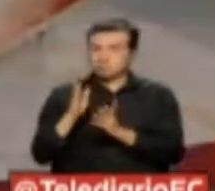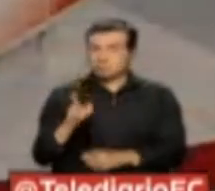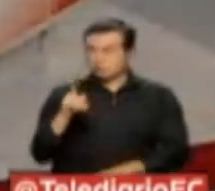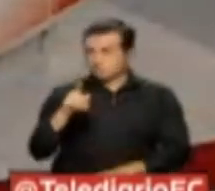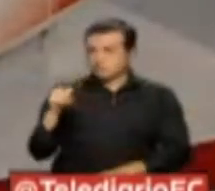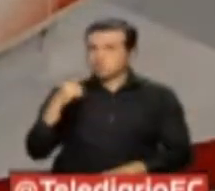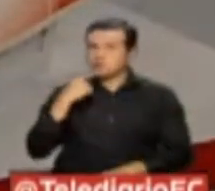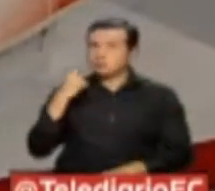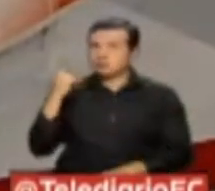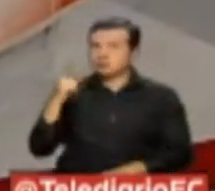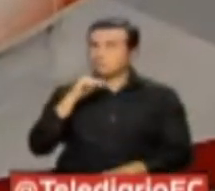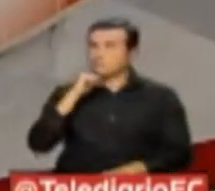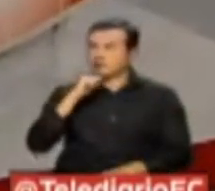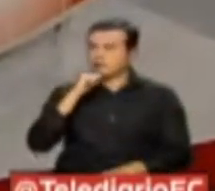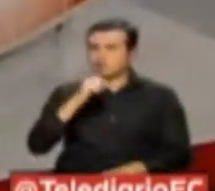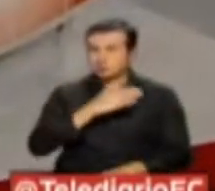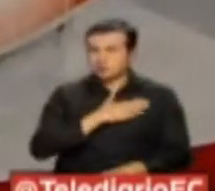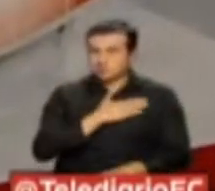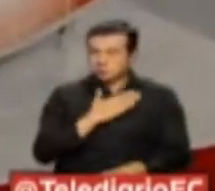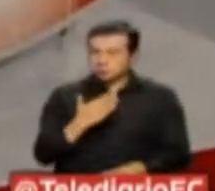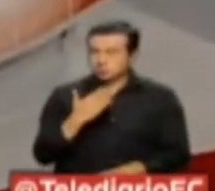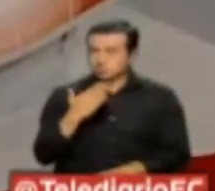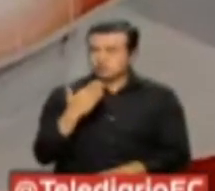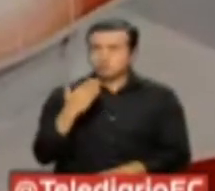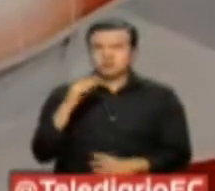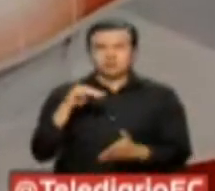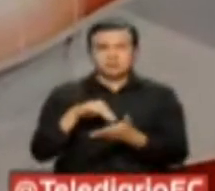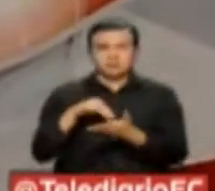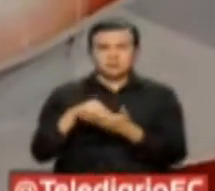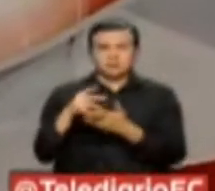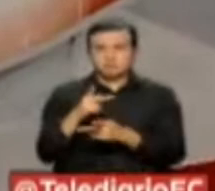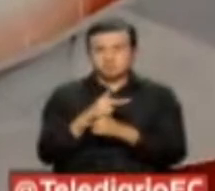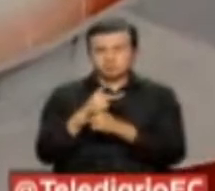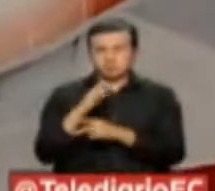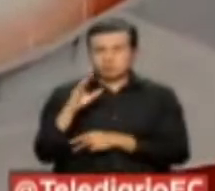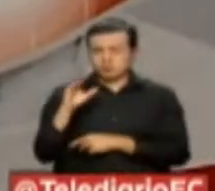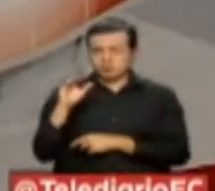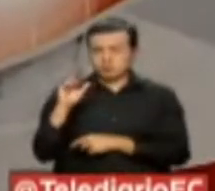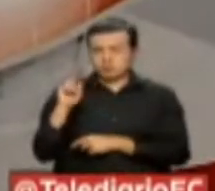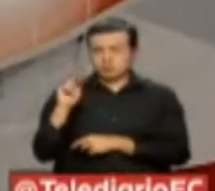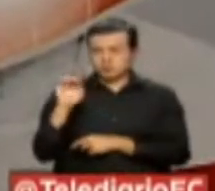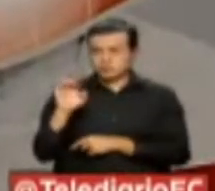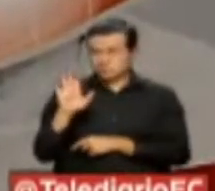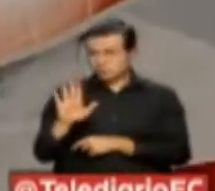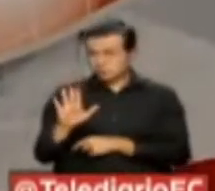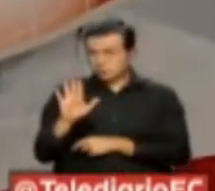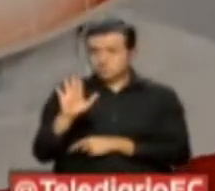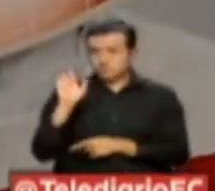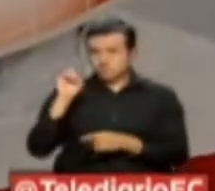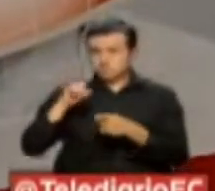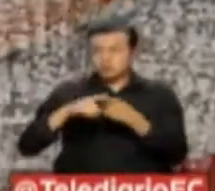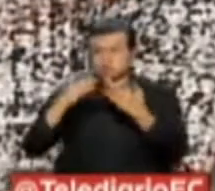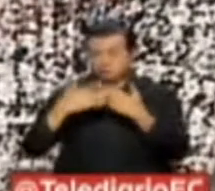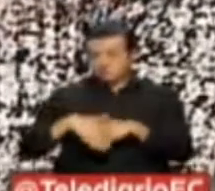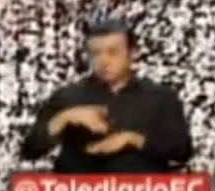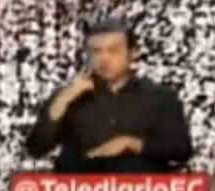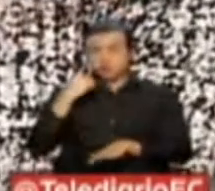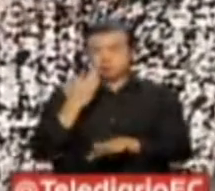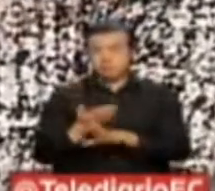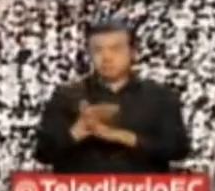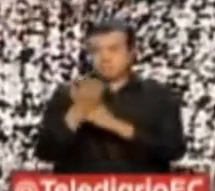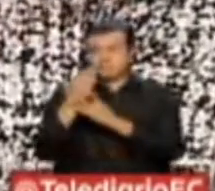no funcione mencionada falta de probidad de los miembros del consejo nacional electoral que aún después de la apelación ya